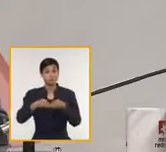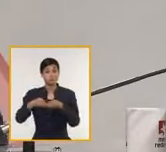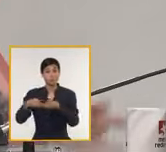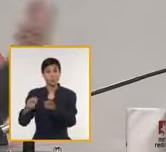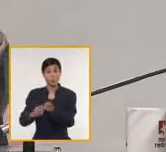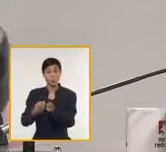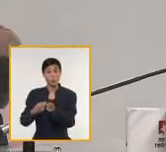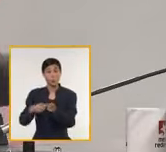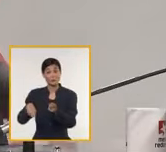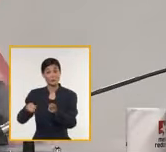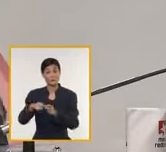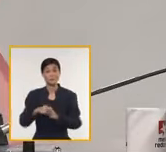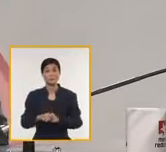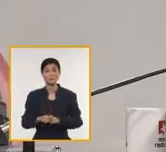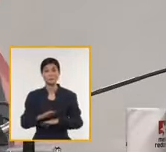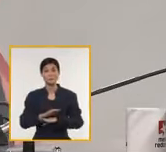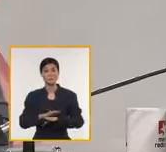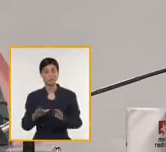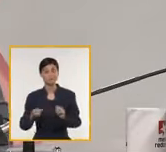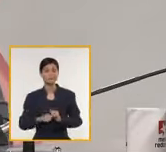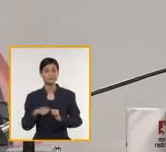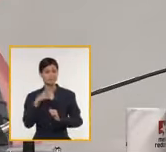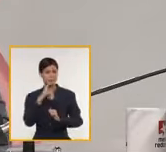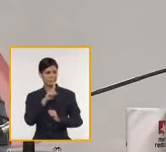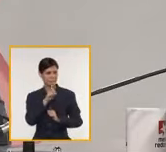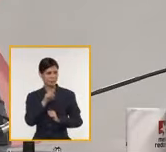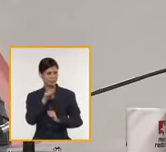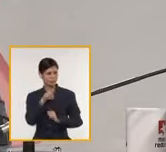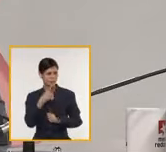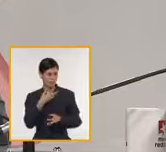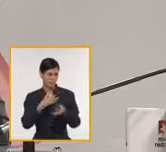valoración al respecto. Ya te había hecho la pregunta antes de ver el material.